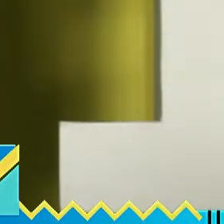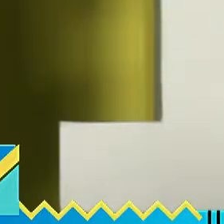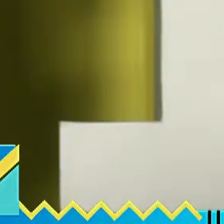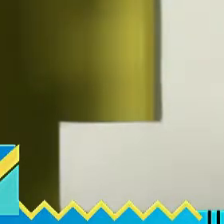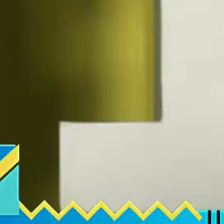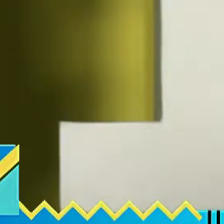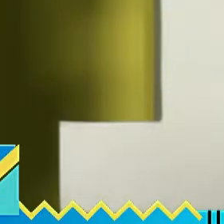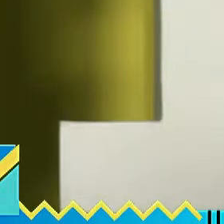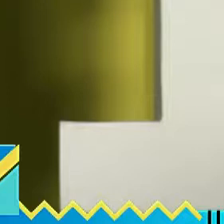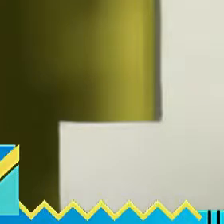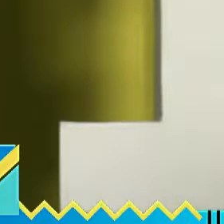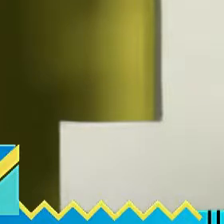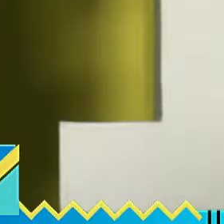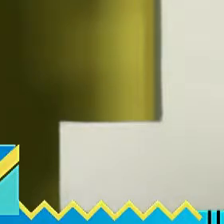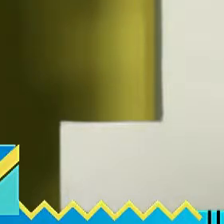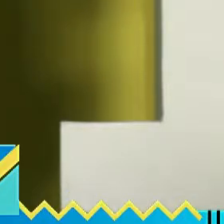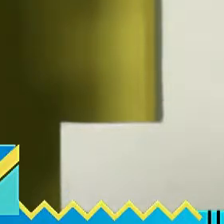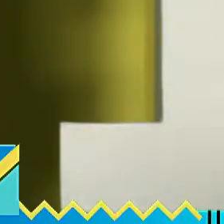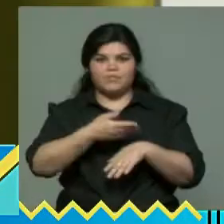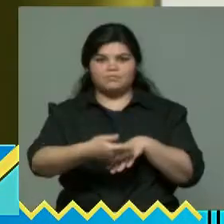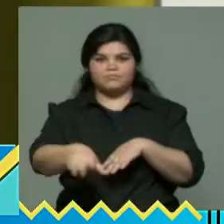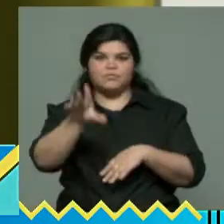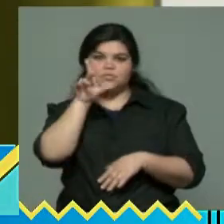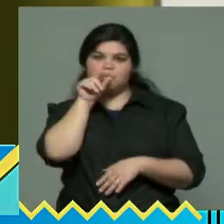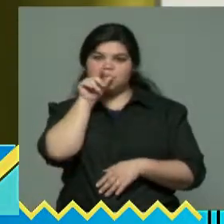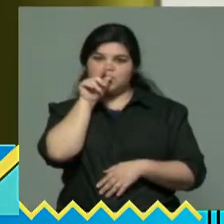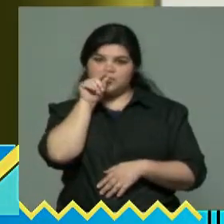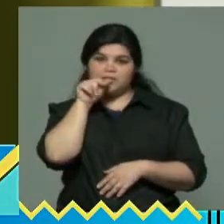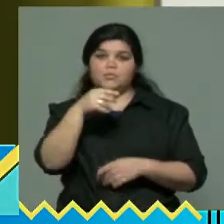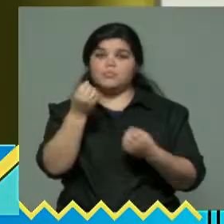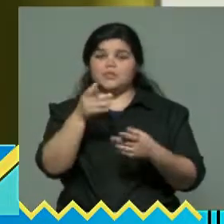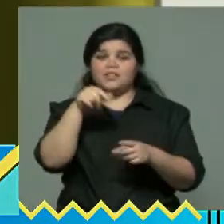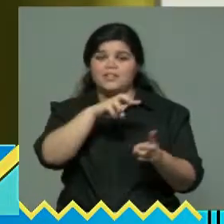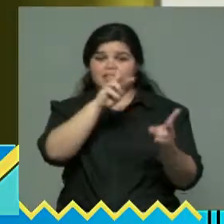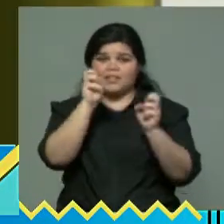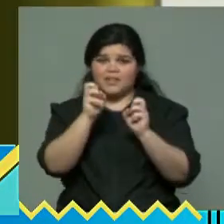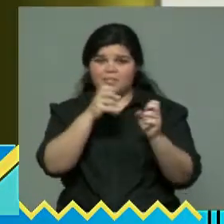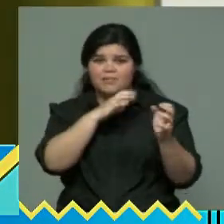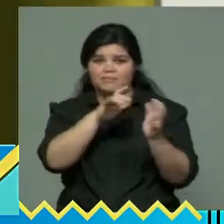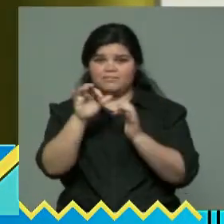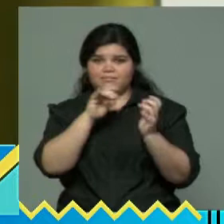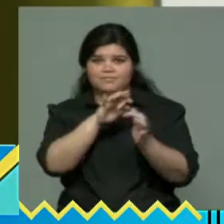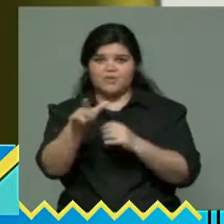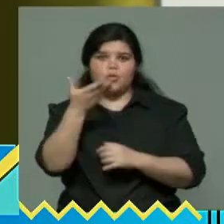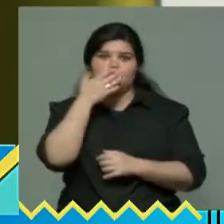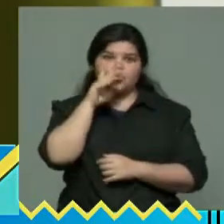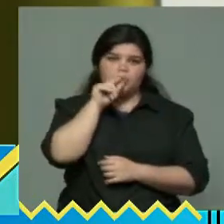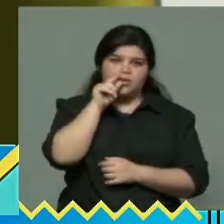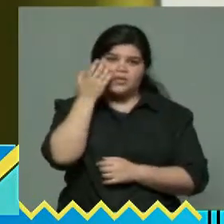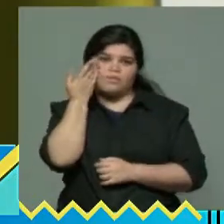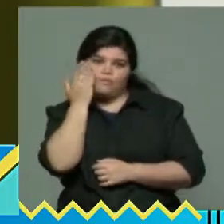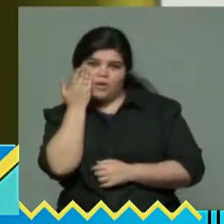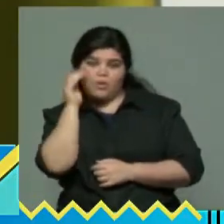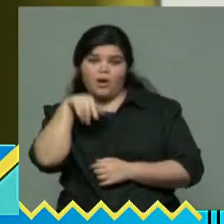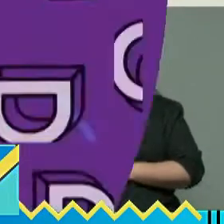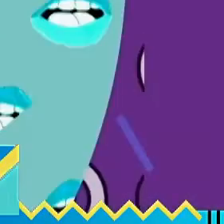www.unidiversidad.com.ar. Nos vamos a meter con las redes sociales porque es un tema que se ha hablado y mucho, tanto en las redes como en Twitter, como en Facebook. Pero nosotros nos vamos a referir